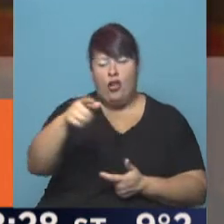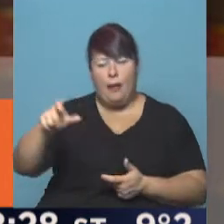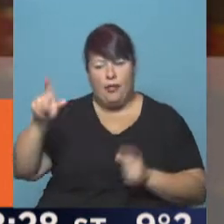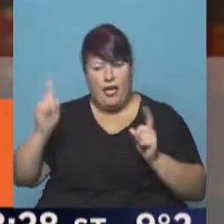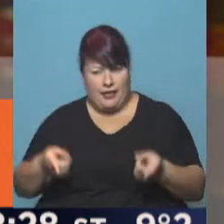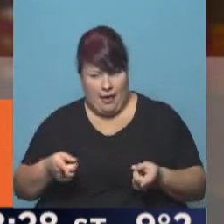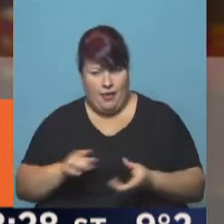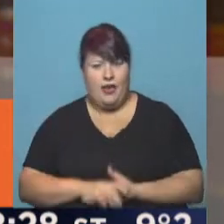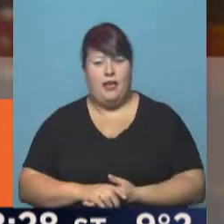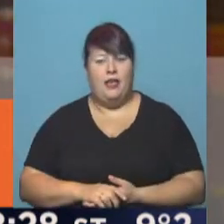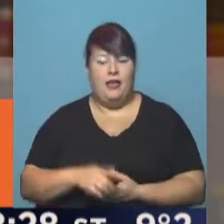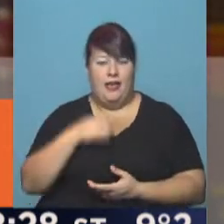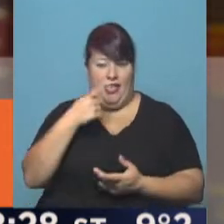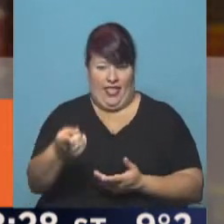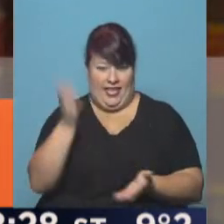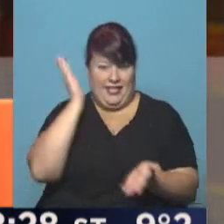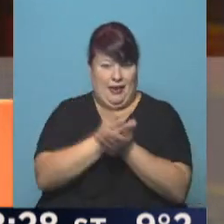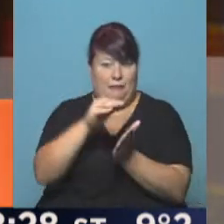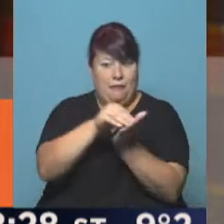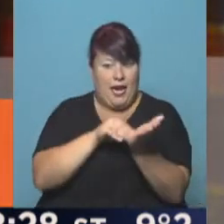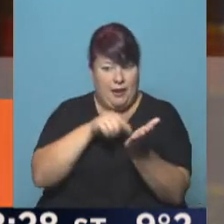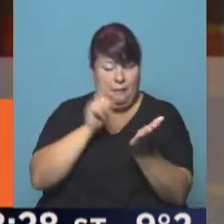personas a las que alude el fallo,